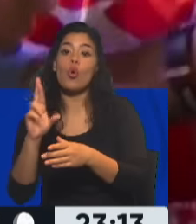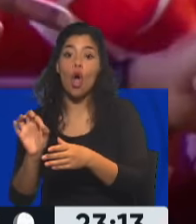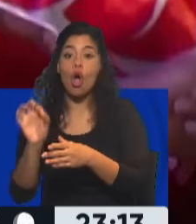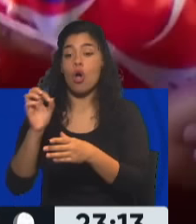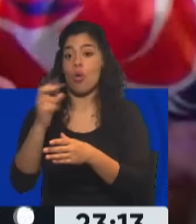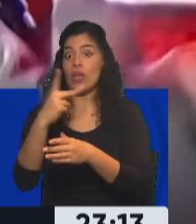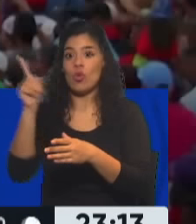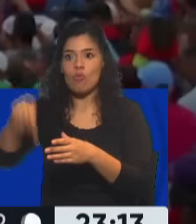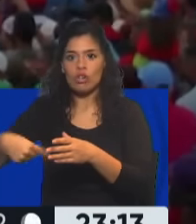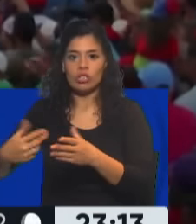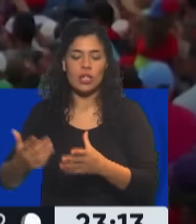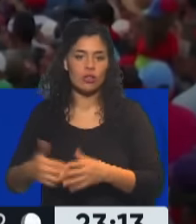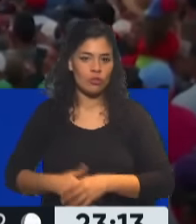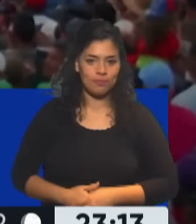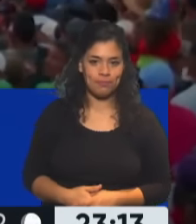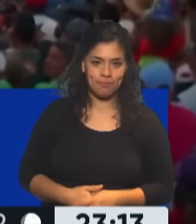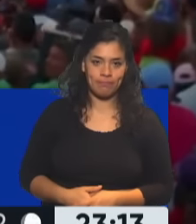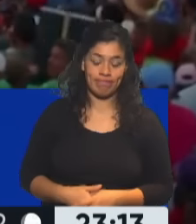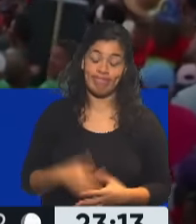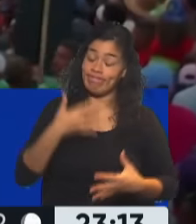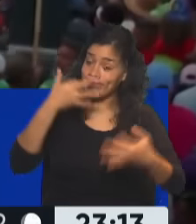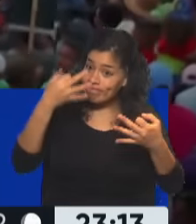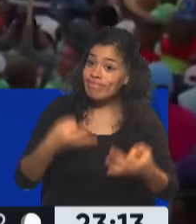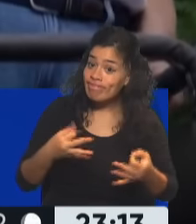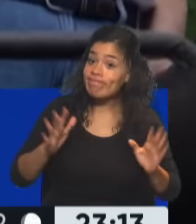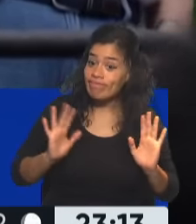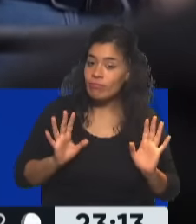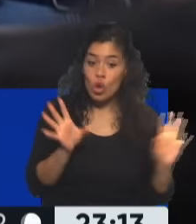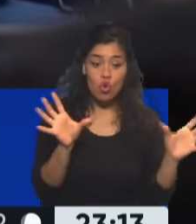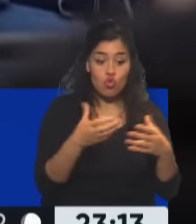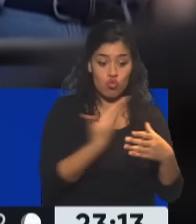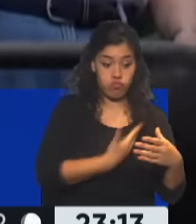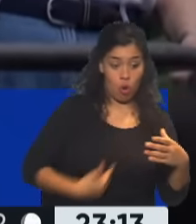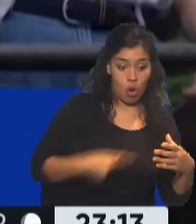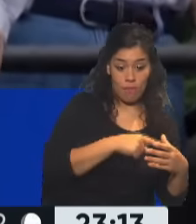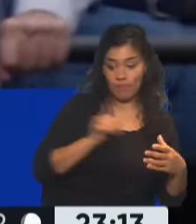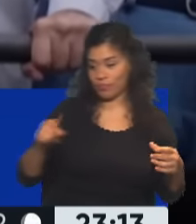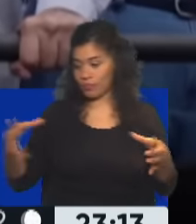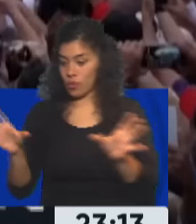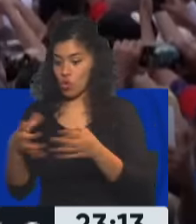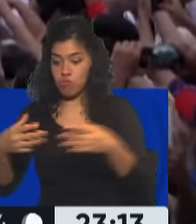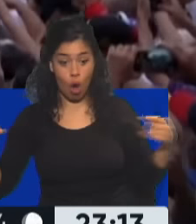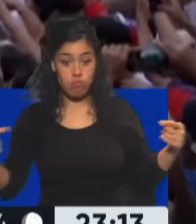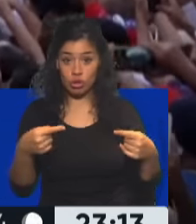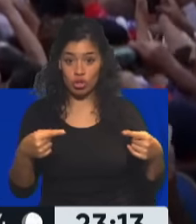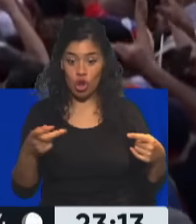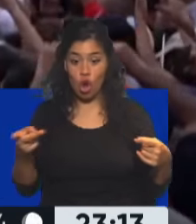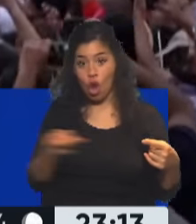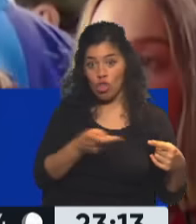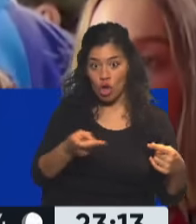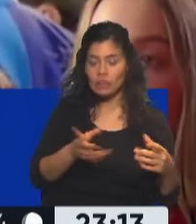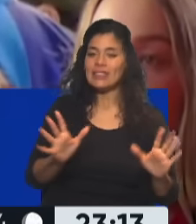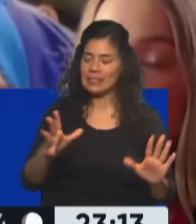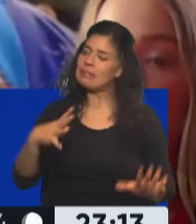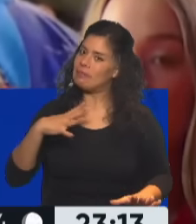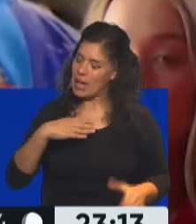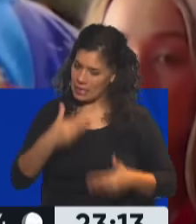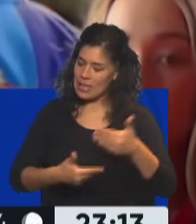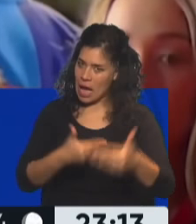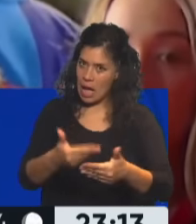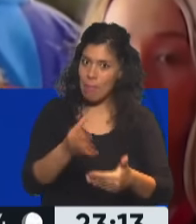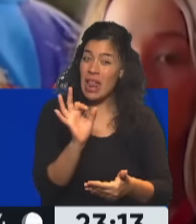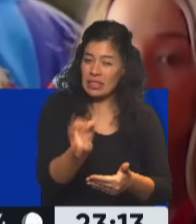jefe de Estado. Lo cierto es que tanto para el oficialismo como para la oposición, estos comicios definirán el camino político que tomará